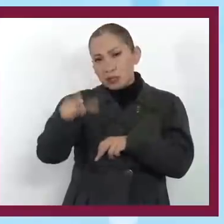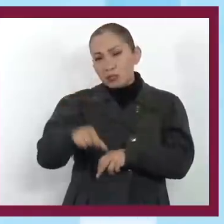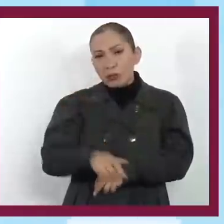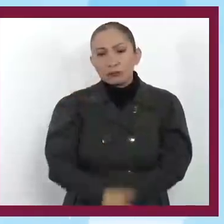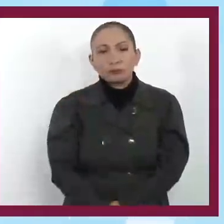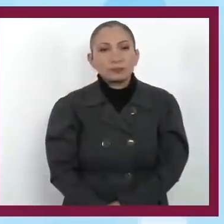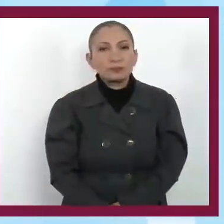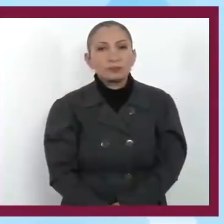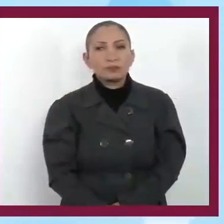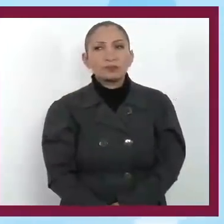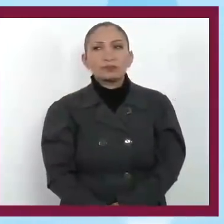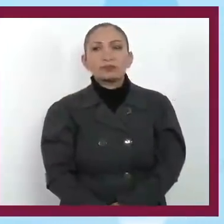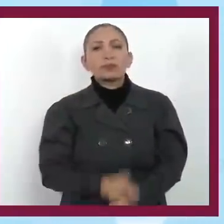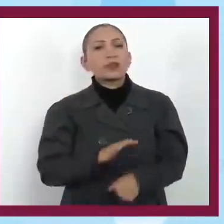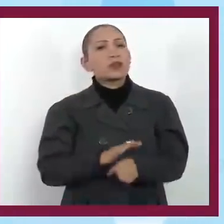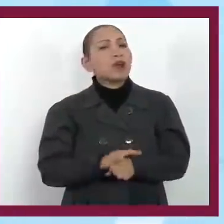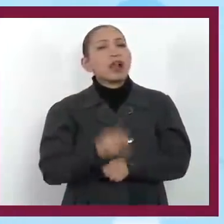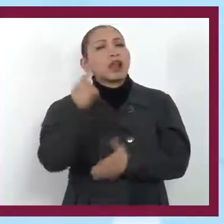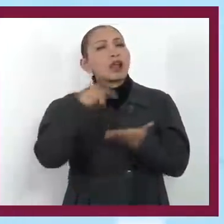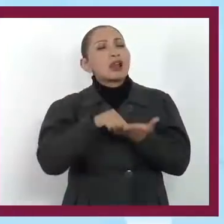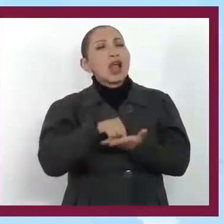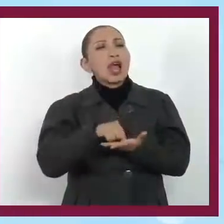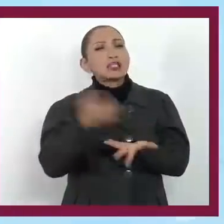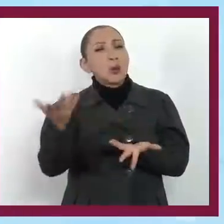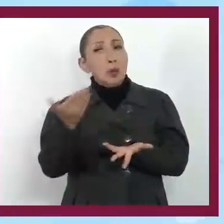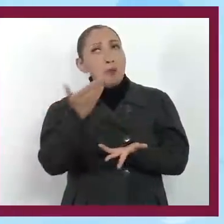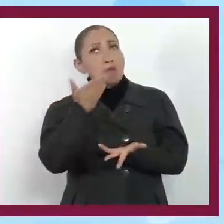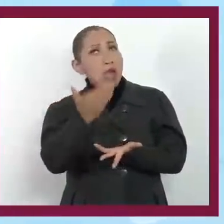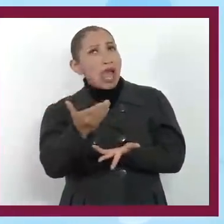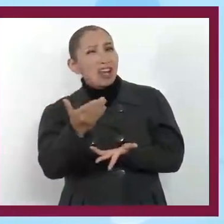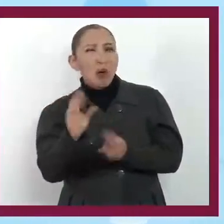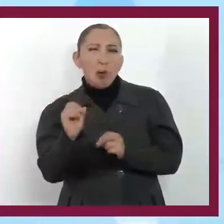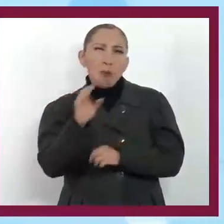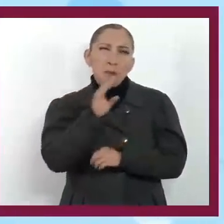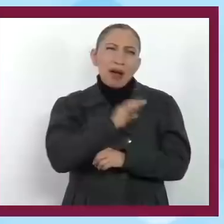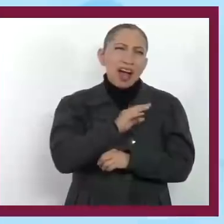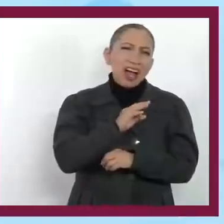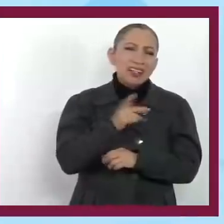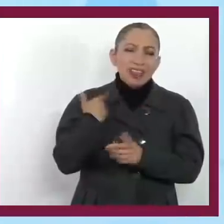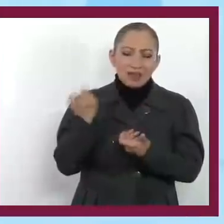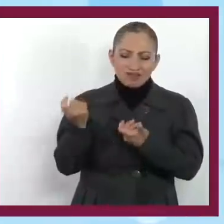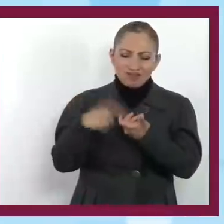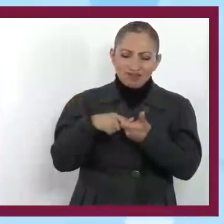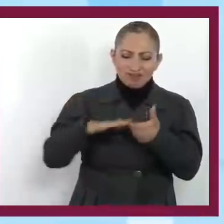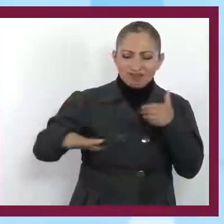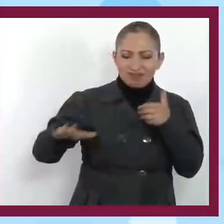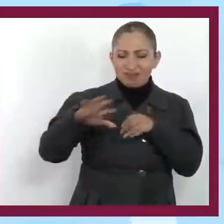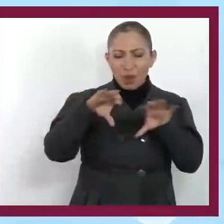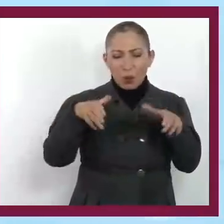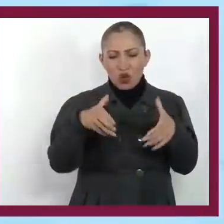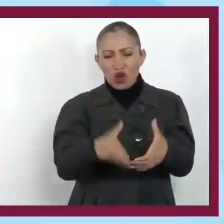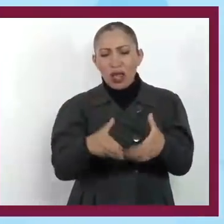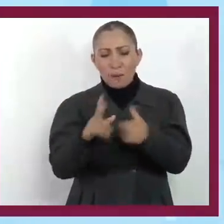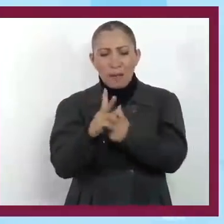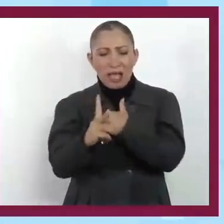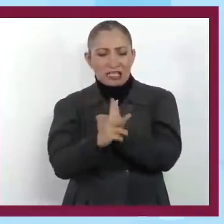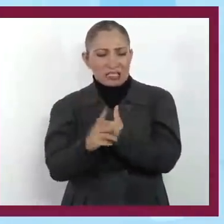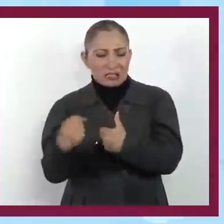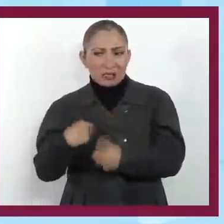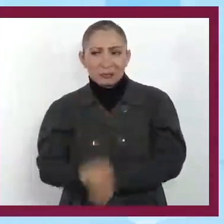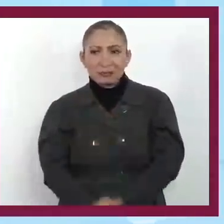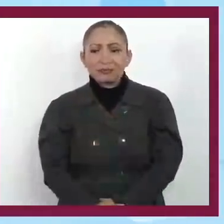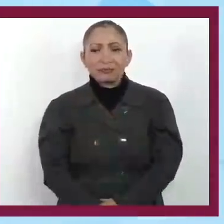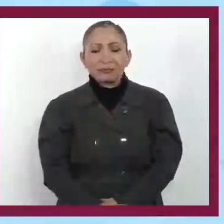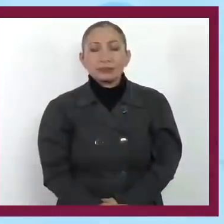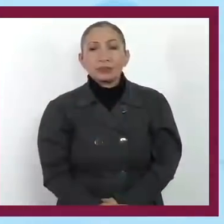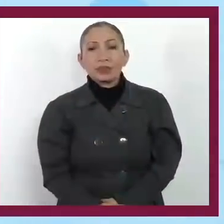ellas. ¿Cuáles consideran que son las ventajas o desventajas de pertenecer a una comunidad de naciones?